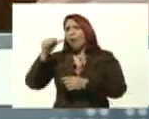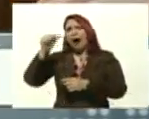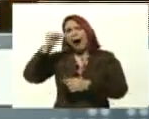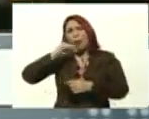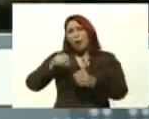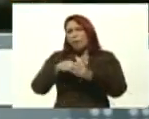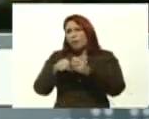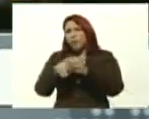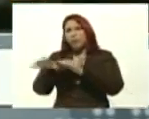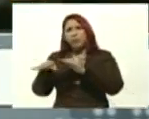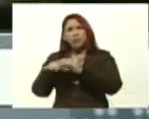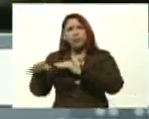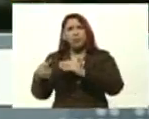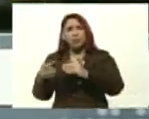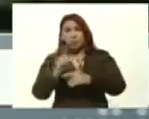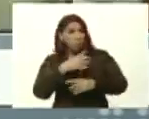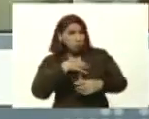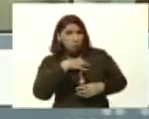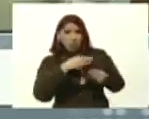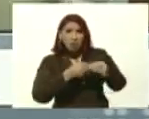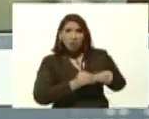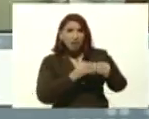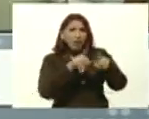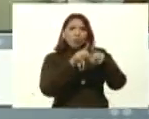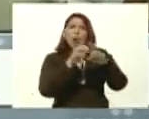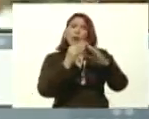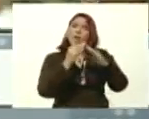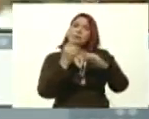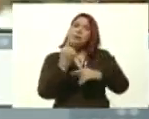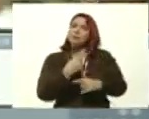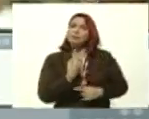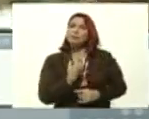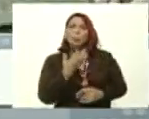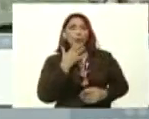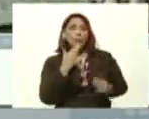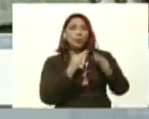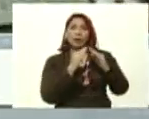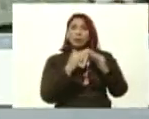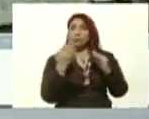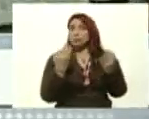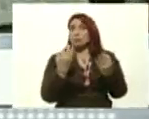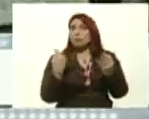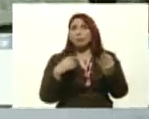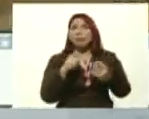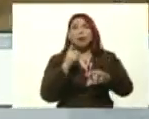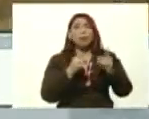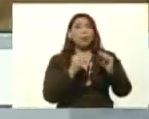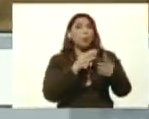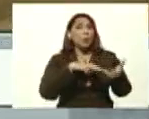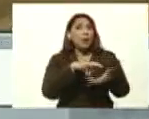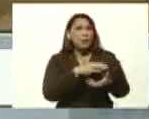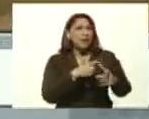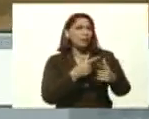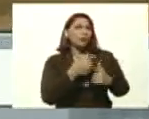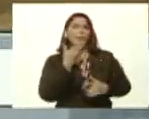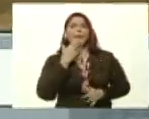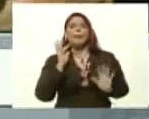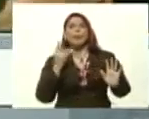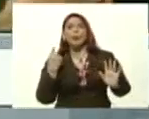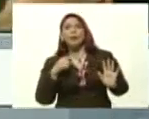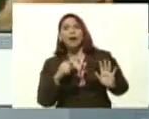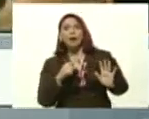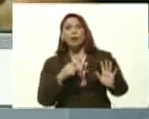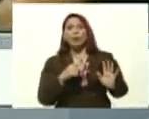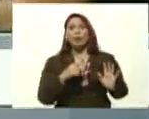arreglar! Es como en la casa de uno. Uno en la casa siempre tiene algún problema. Ah, entonces cuando tenga una fuga